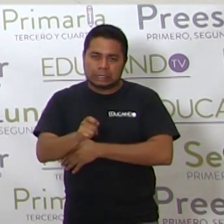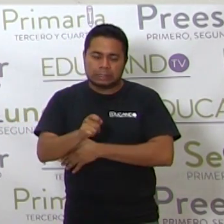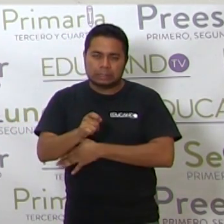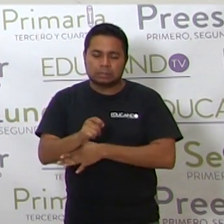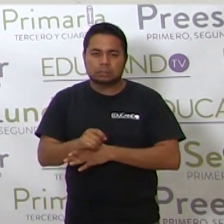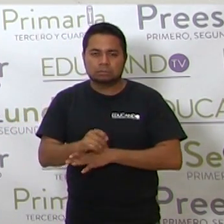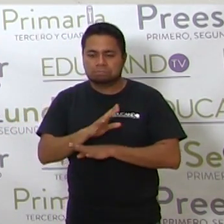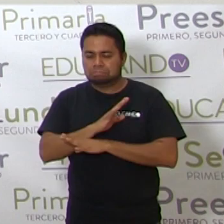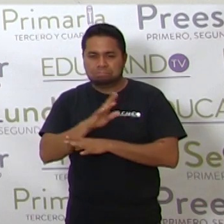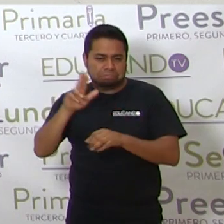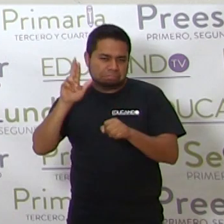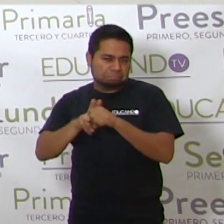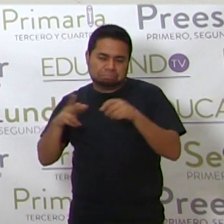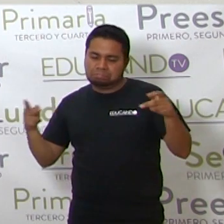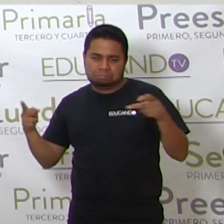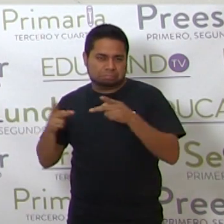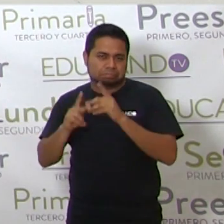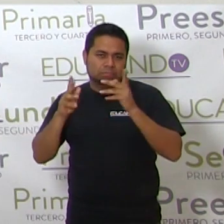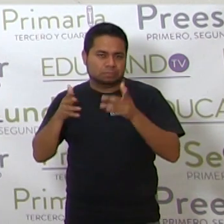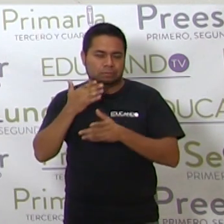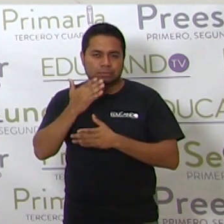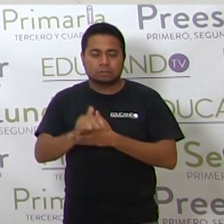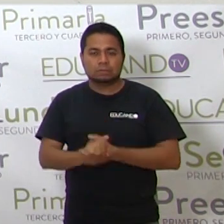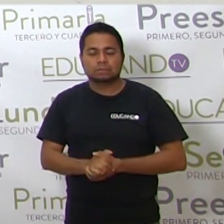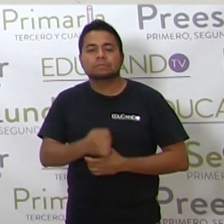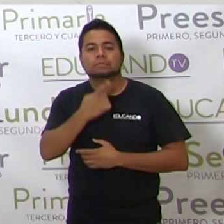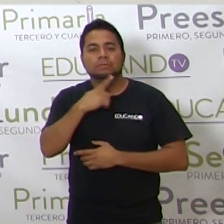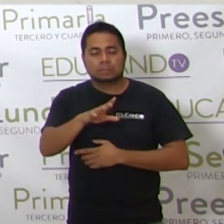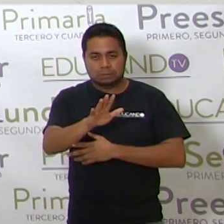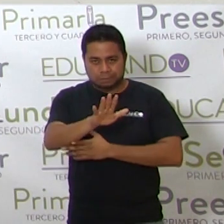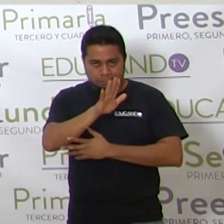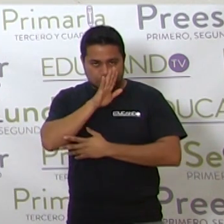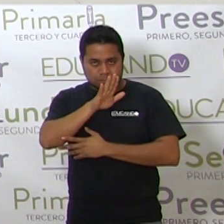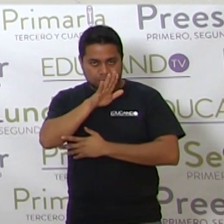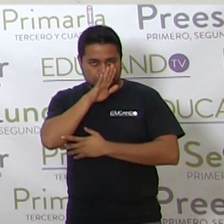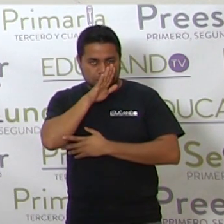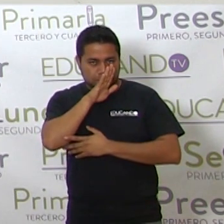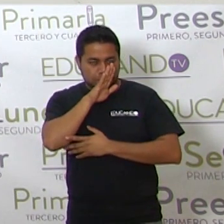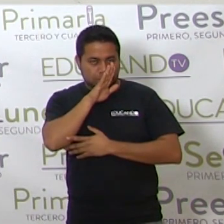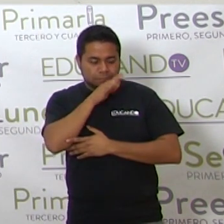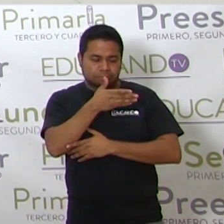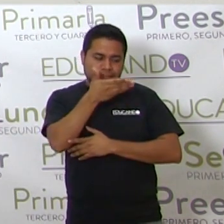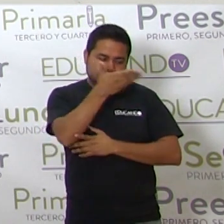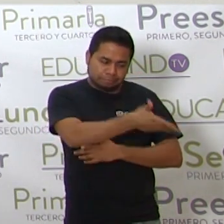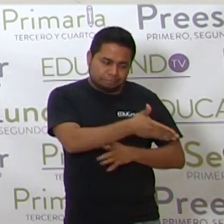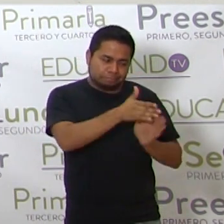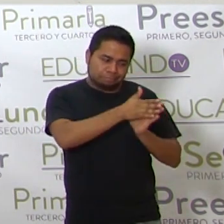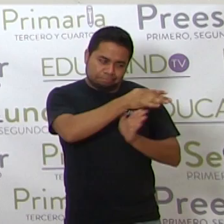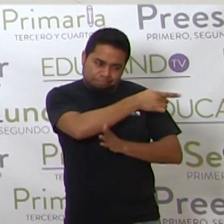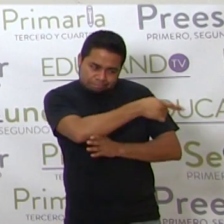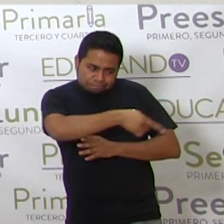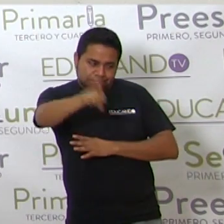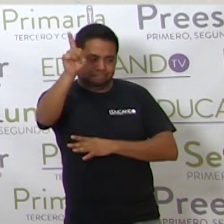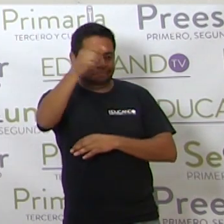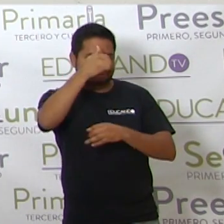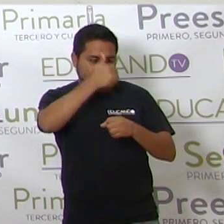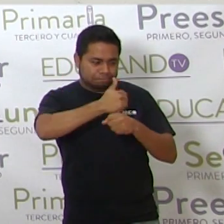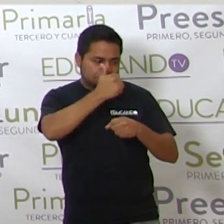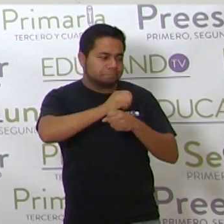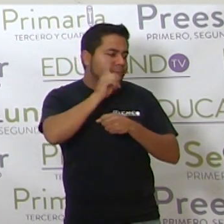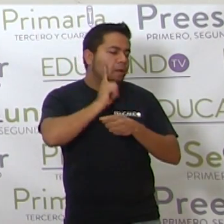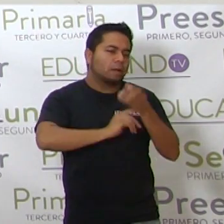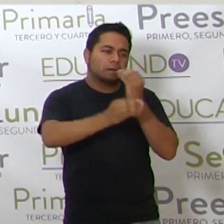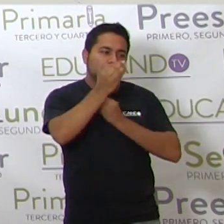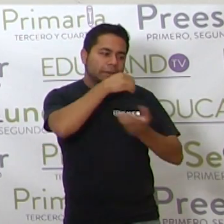que ya tenemos acá dice así la mamá de caperucita le pide que lleve comida a su abuelita